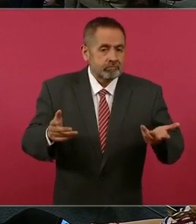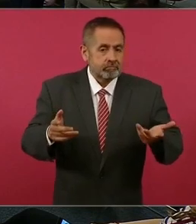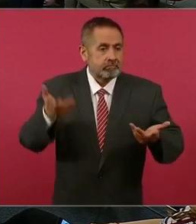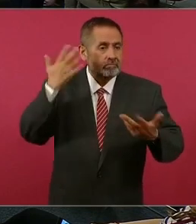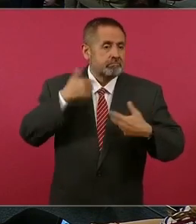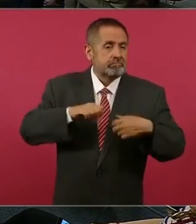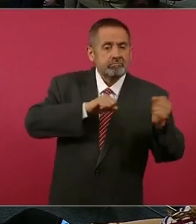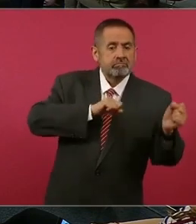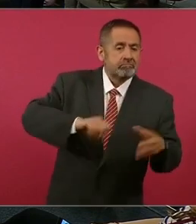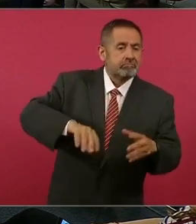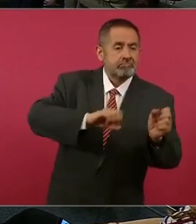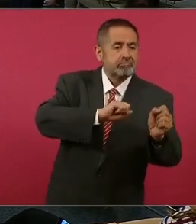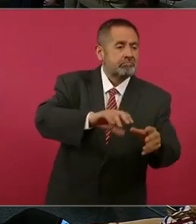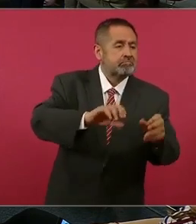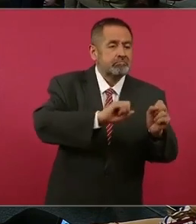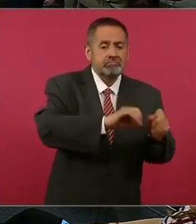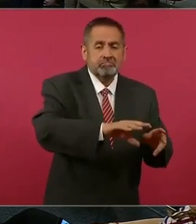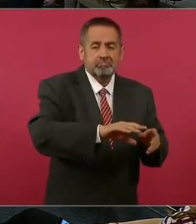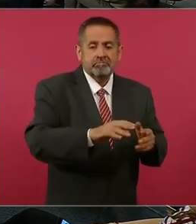abandonados,